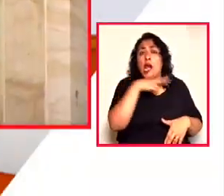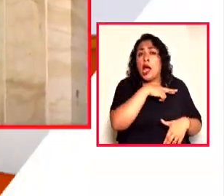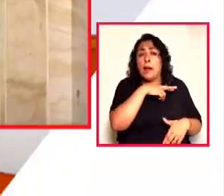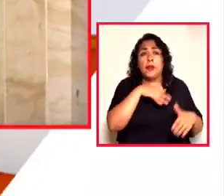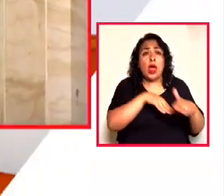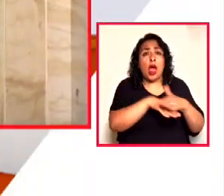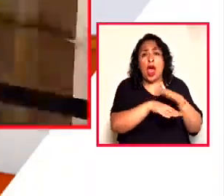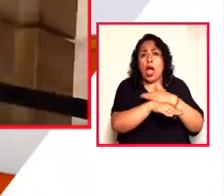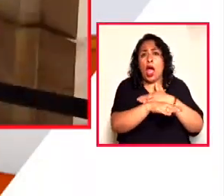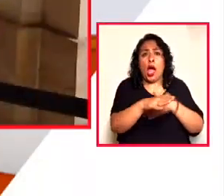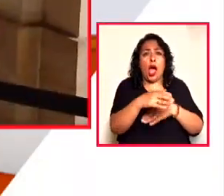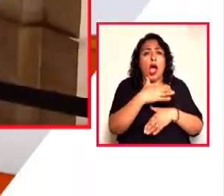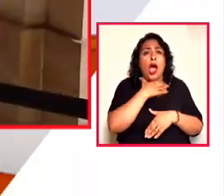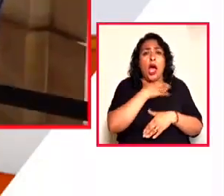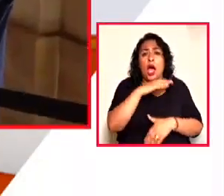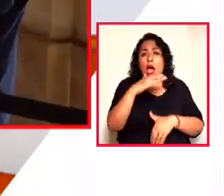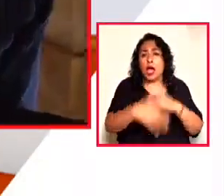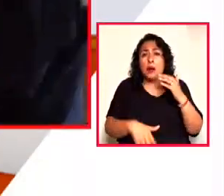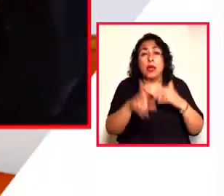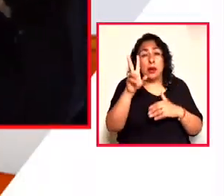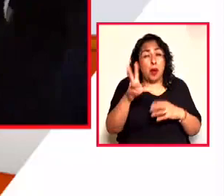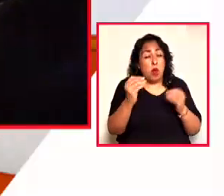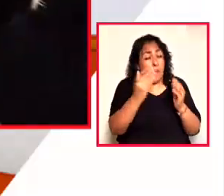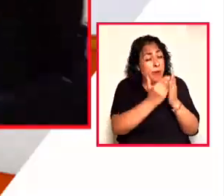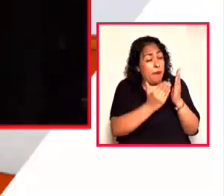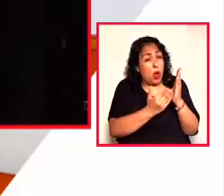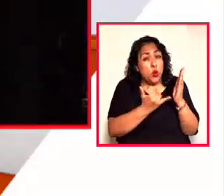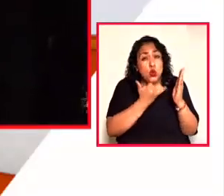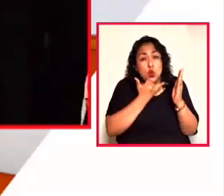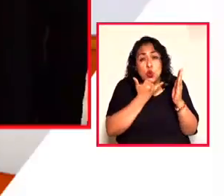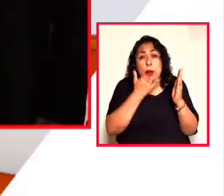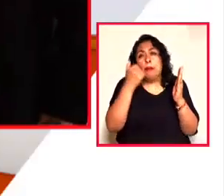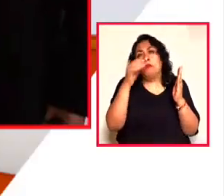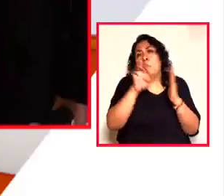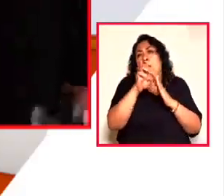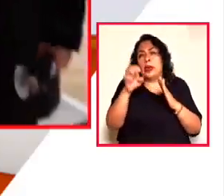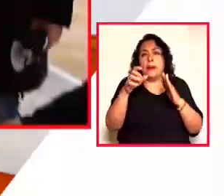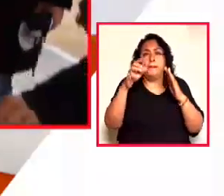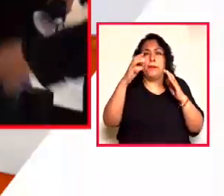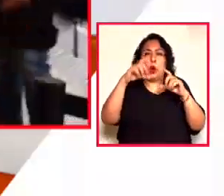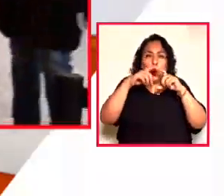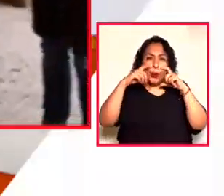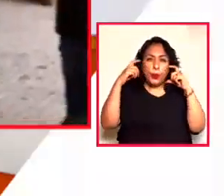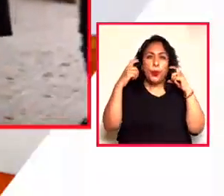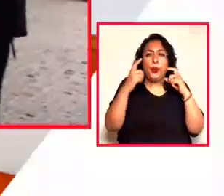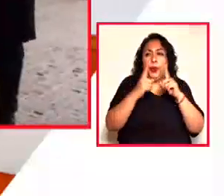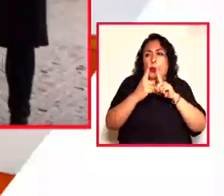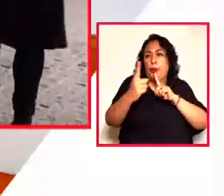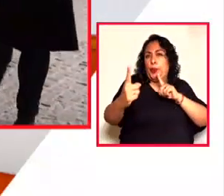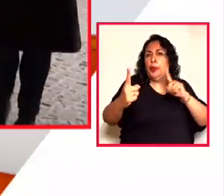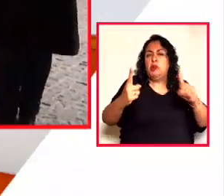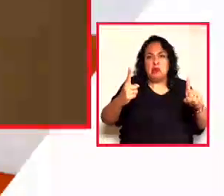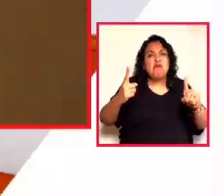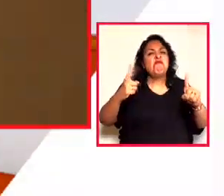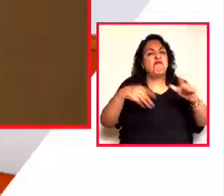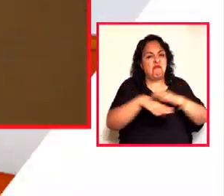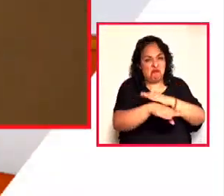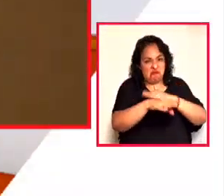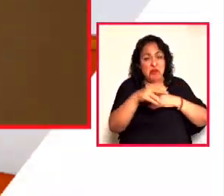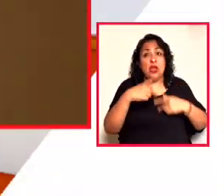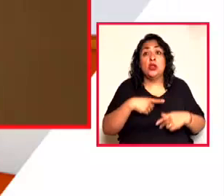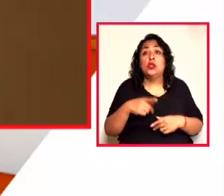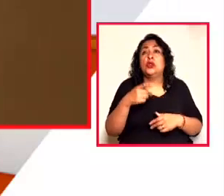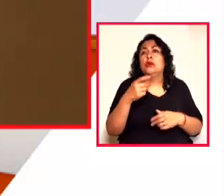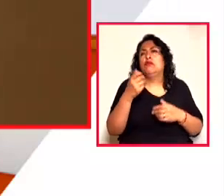pesar de las tantas medidas de precaución que deben tomarse, como el llevar mascarillas, mantener las distancias. Se permite solo un